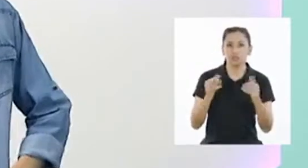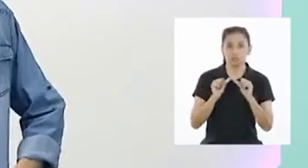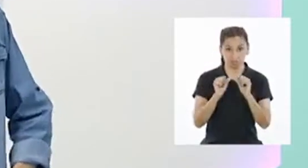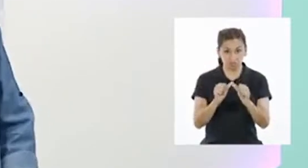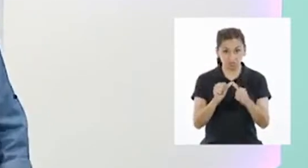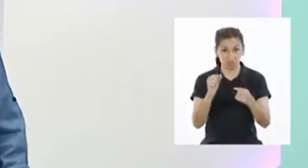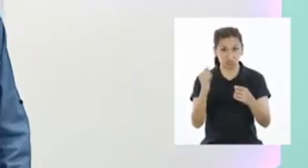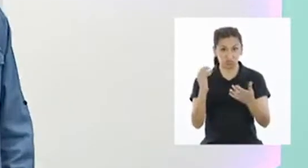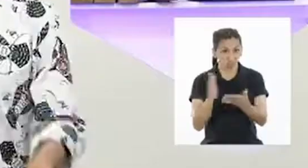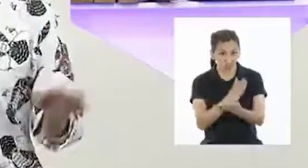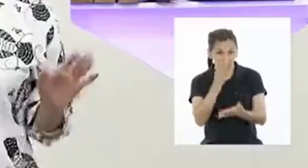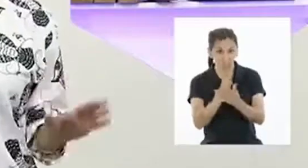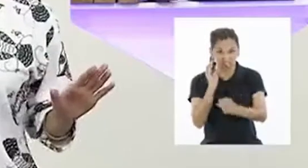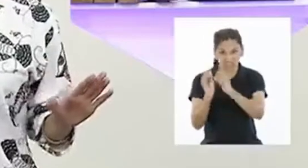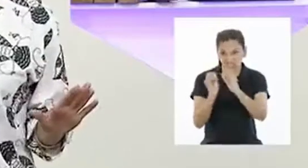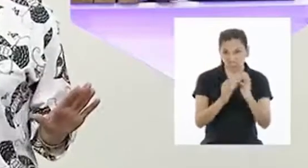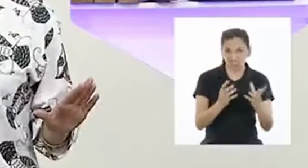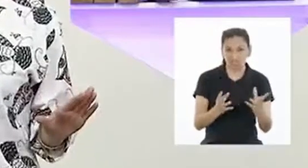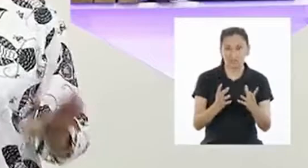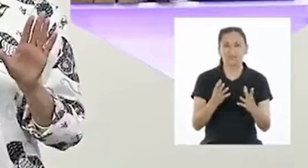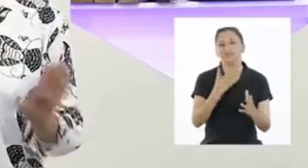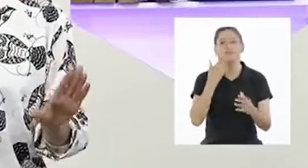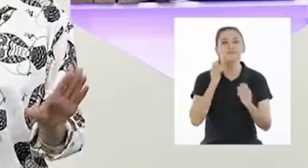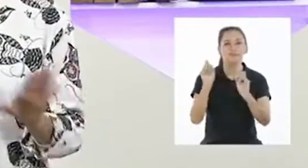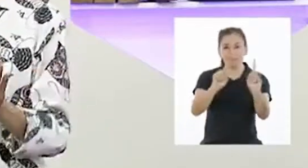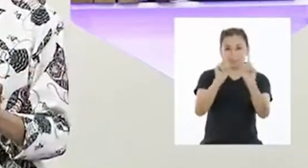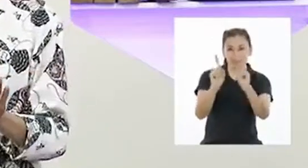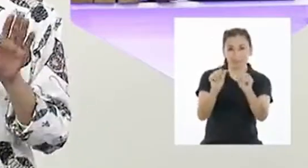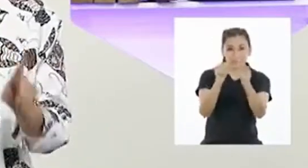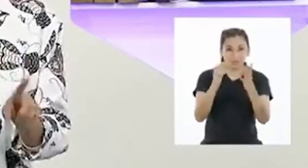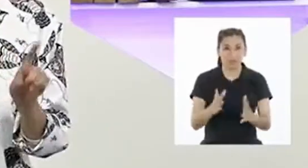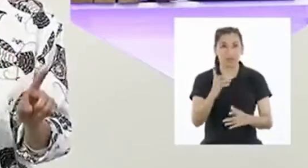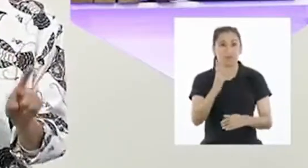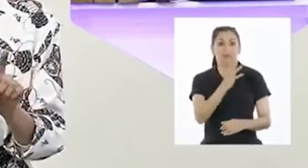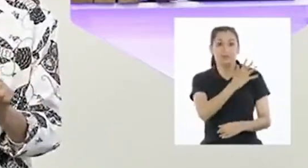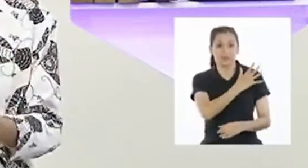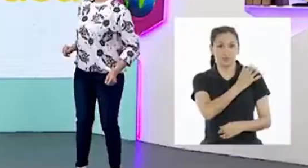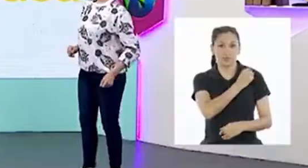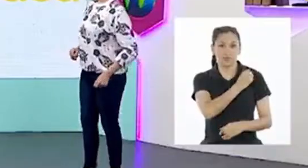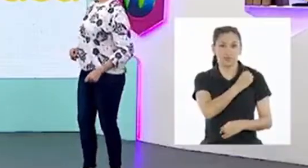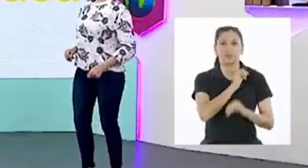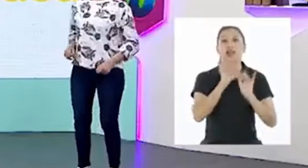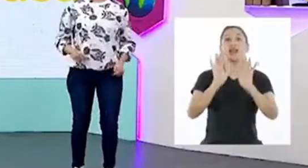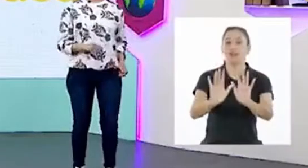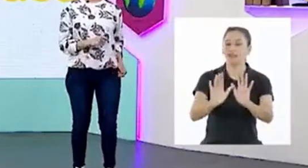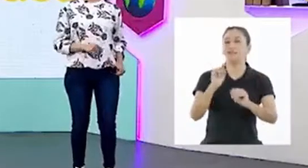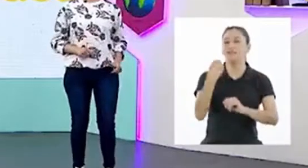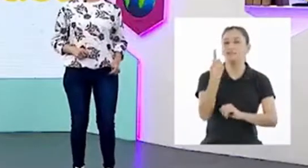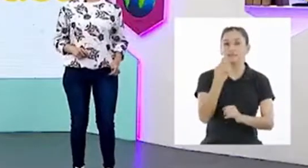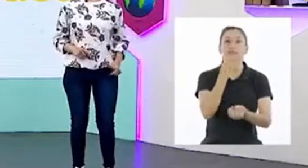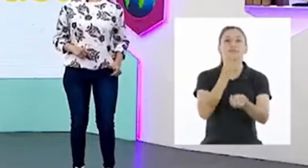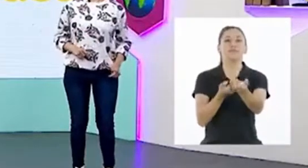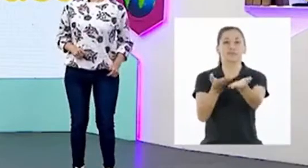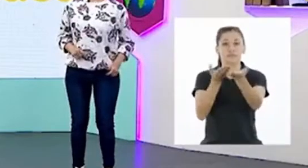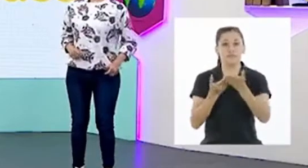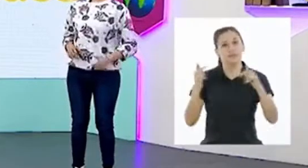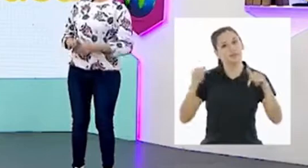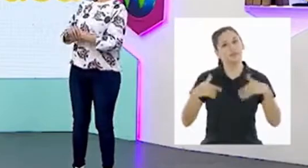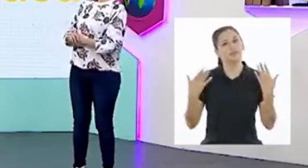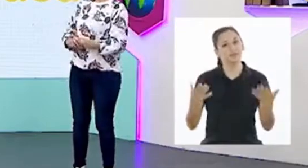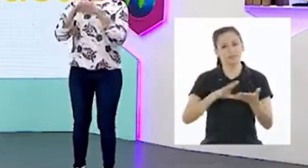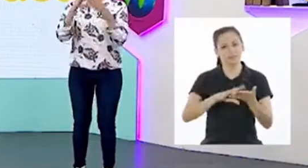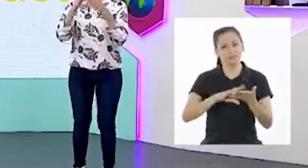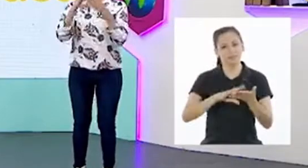sigue causando problemas? Creo que mejor les preguntamos a las chicas y los chicos de quinto de secundaria. No sin antes darles la bienvenida